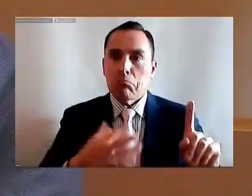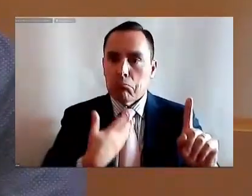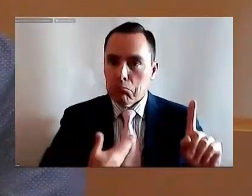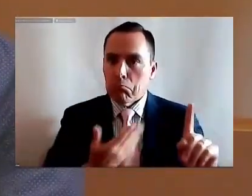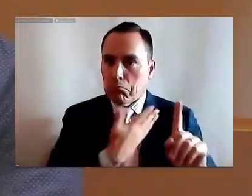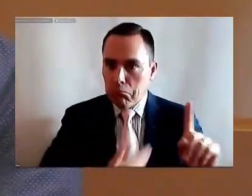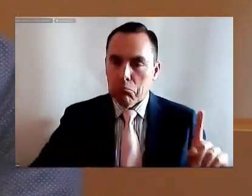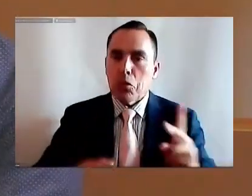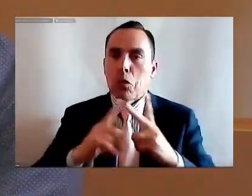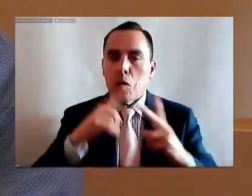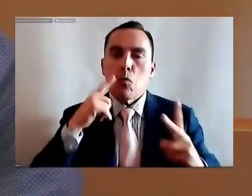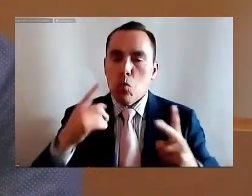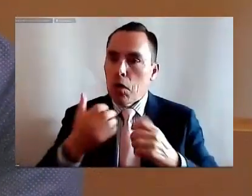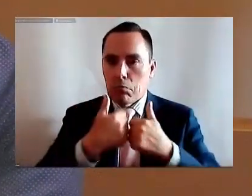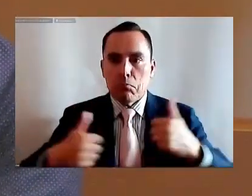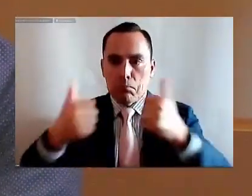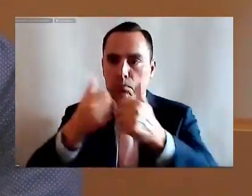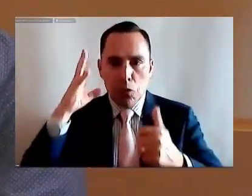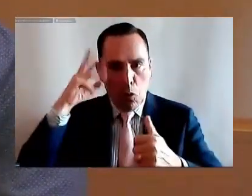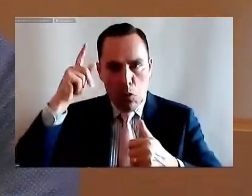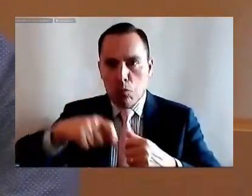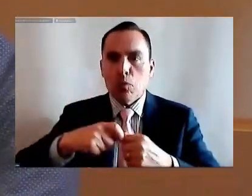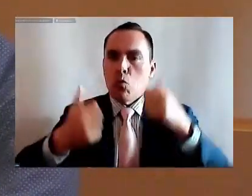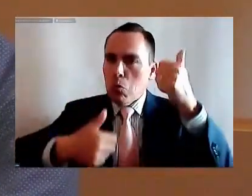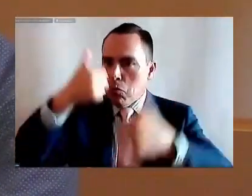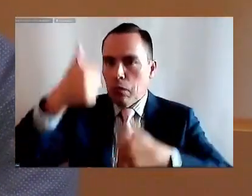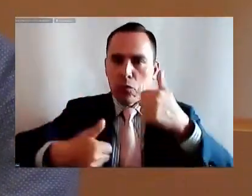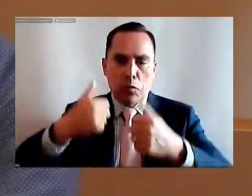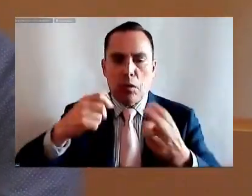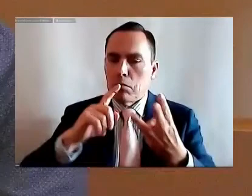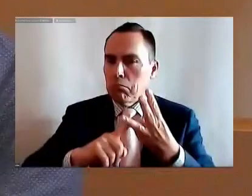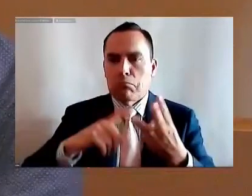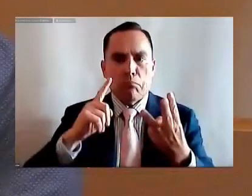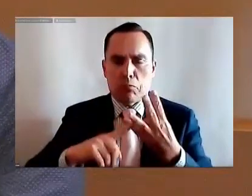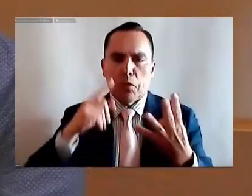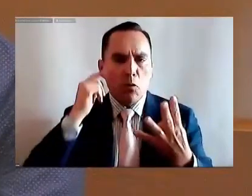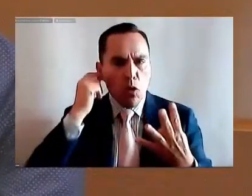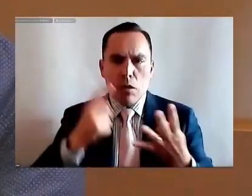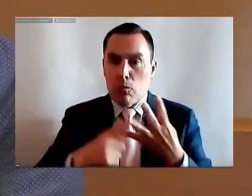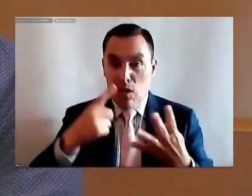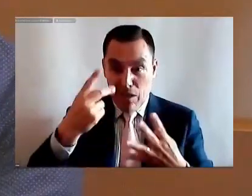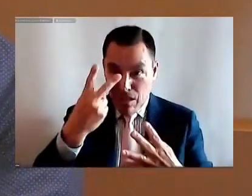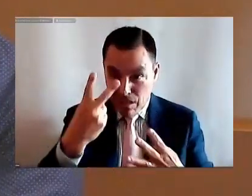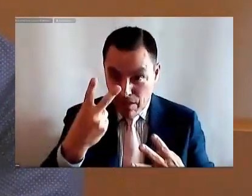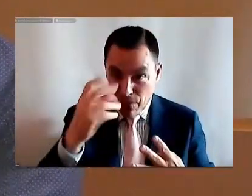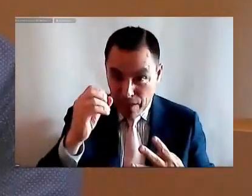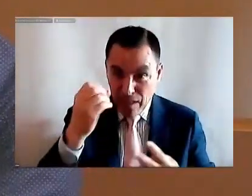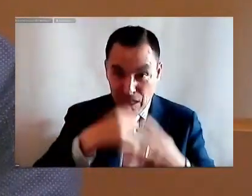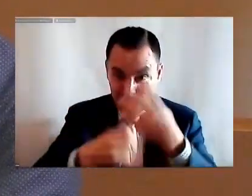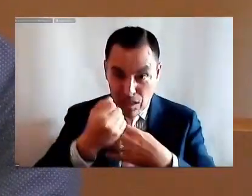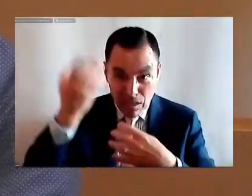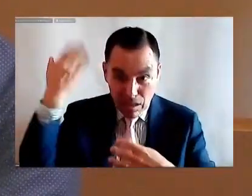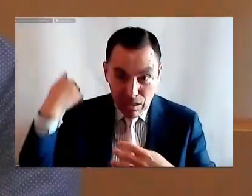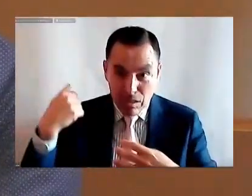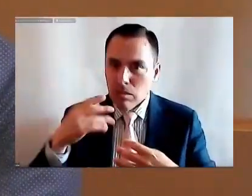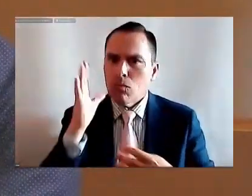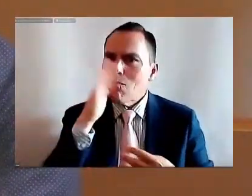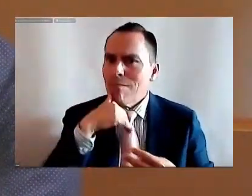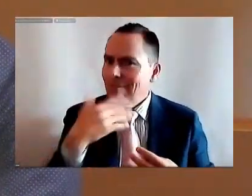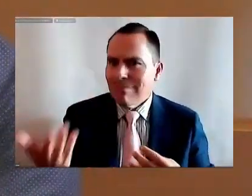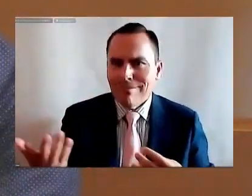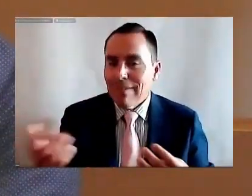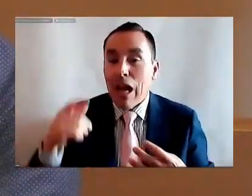son juezas, son profesionales. O sea, eso no era así hace 120 años, ¿no? Así que los cambios